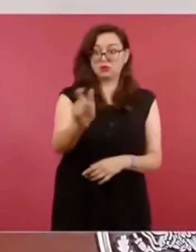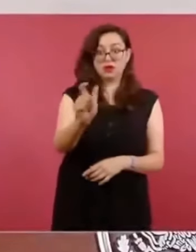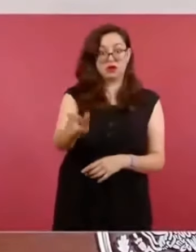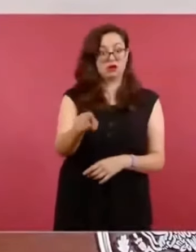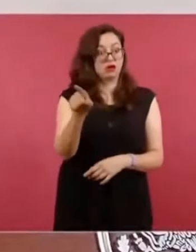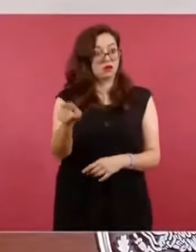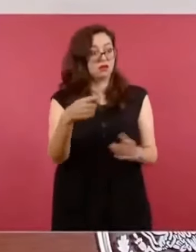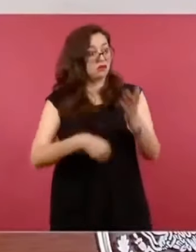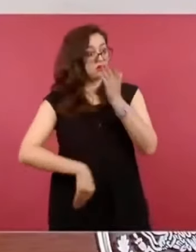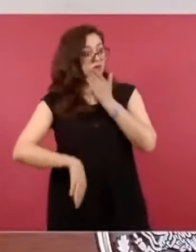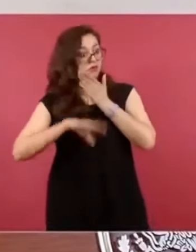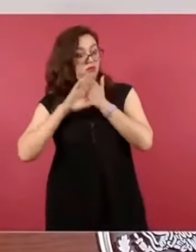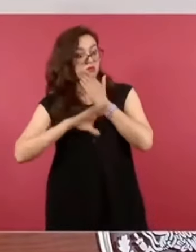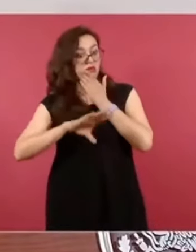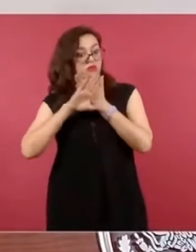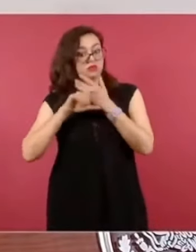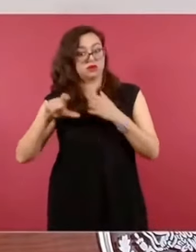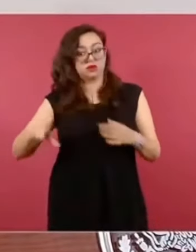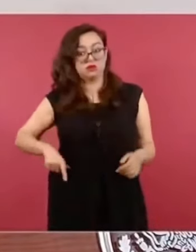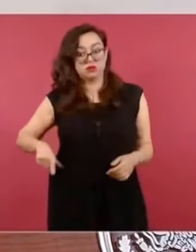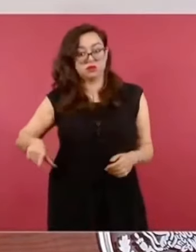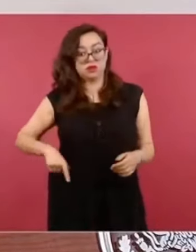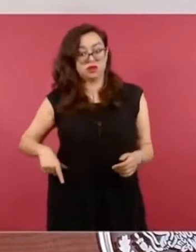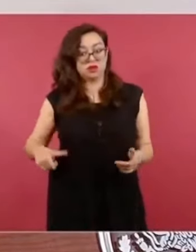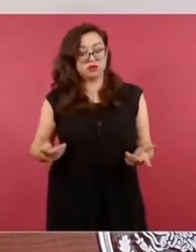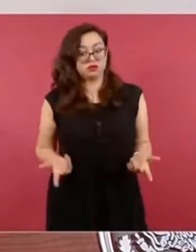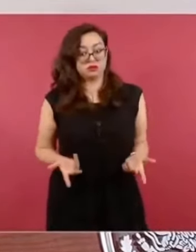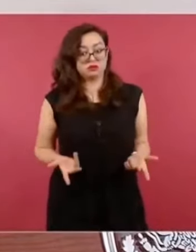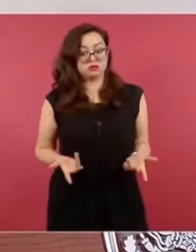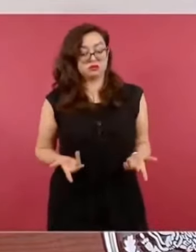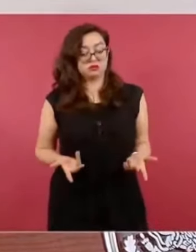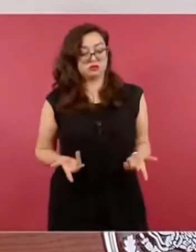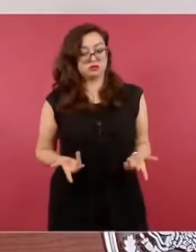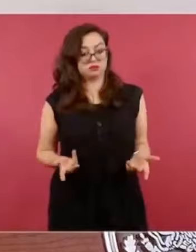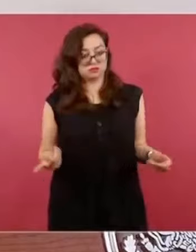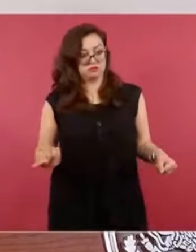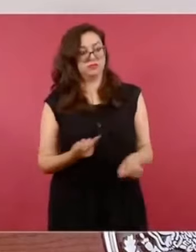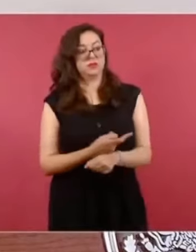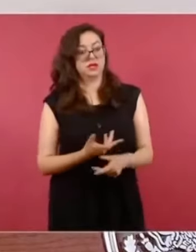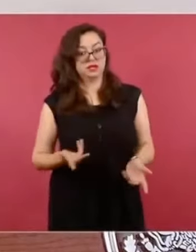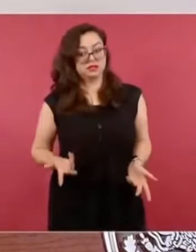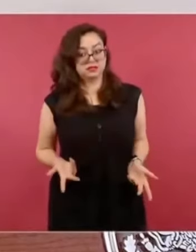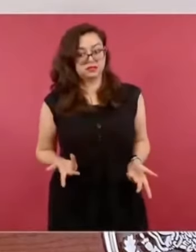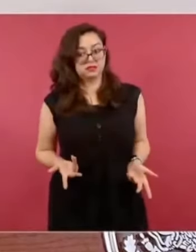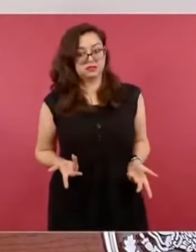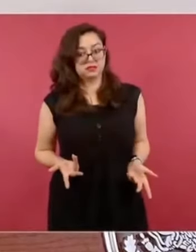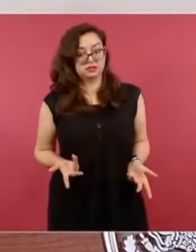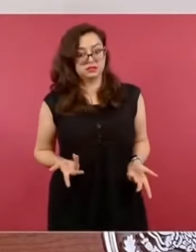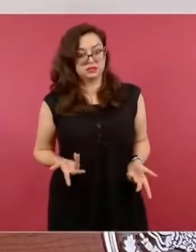de manera abierta a un gobierno legal